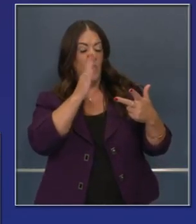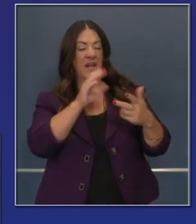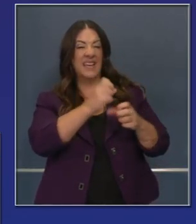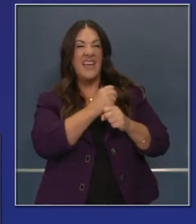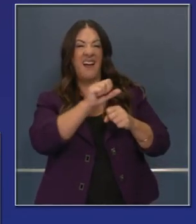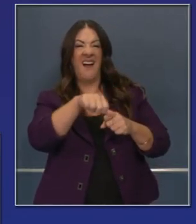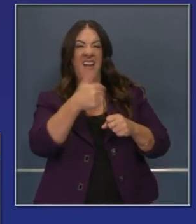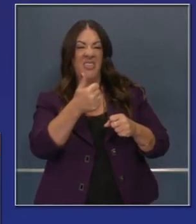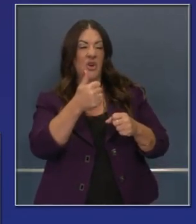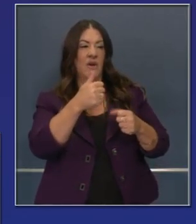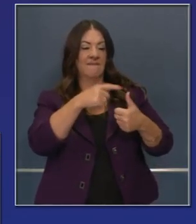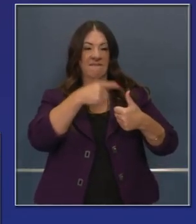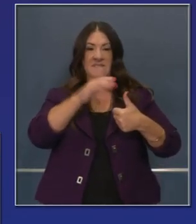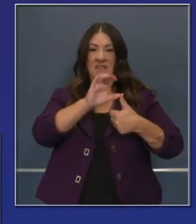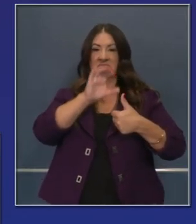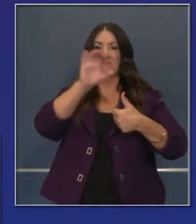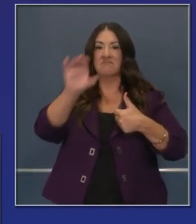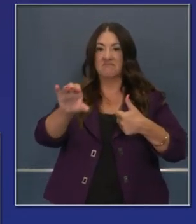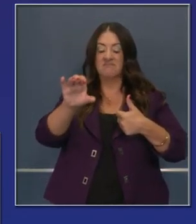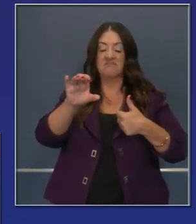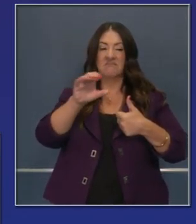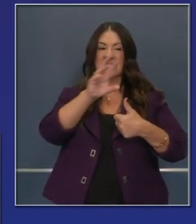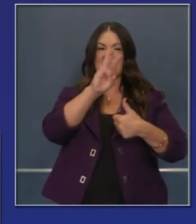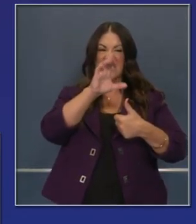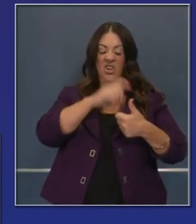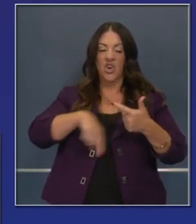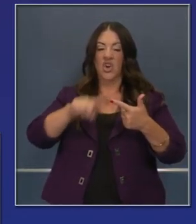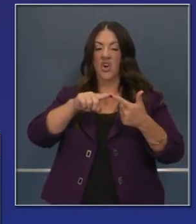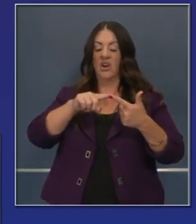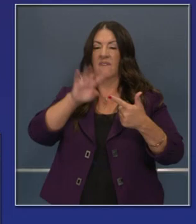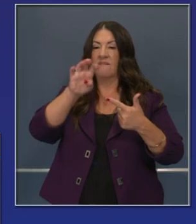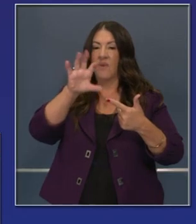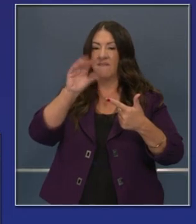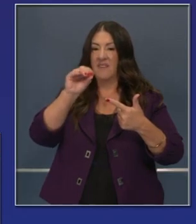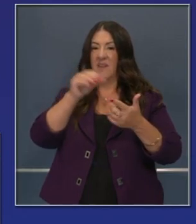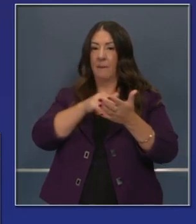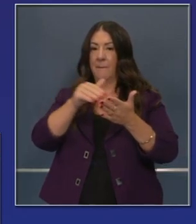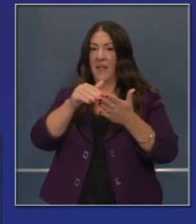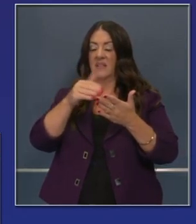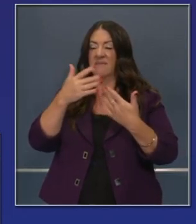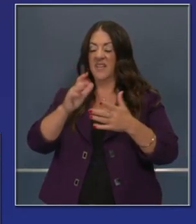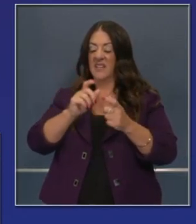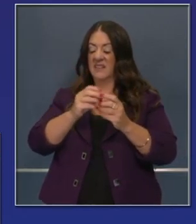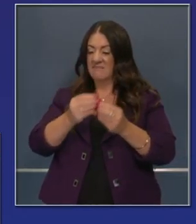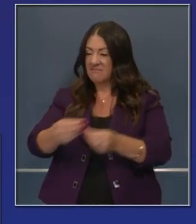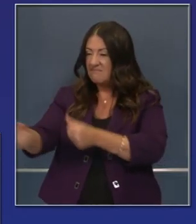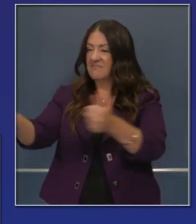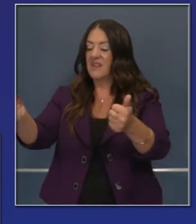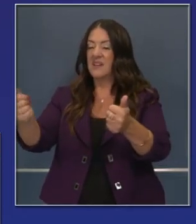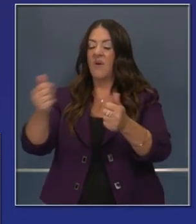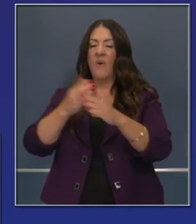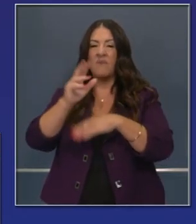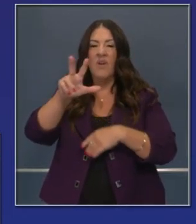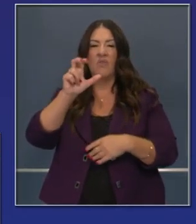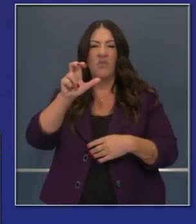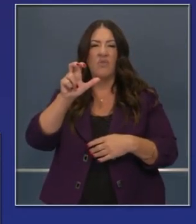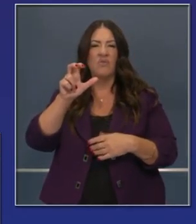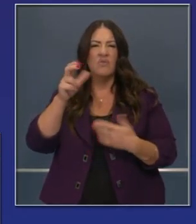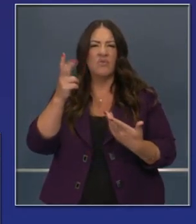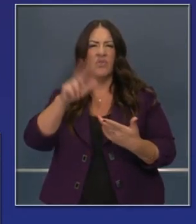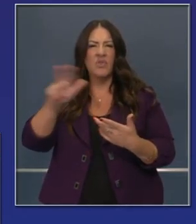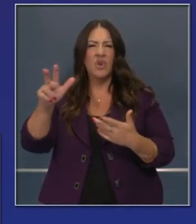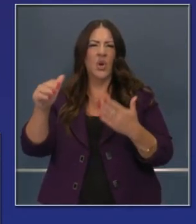la tercera ronda de subvenciones. Ya hemos concedido $450 millones en más de